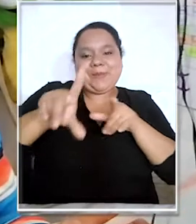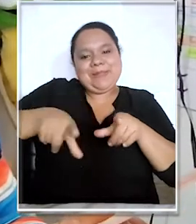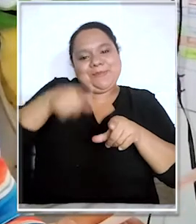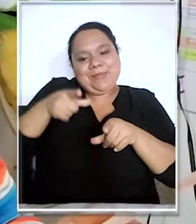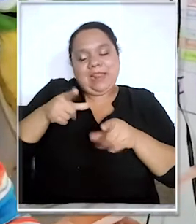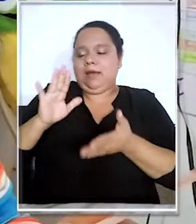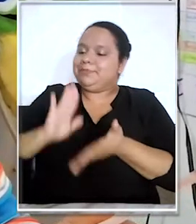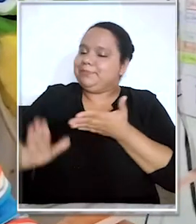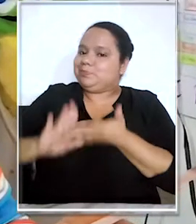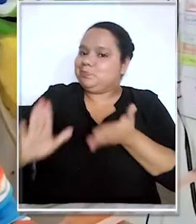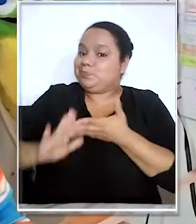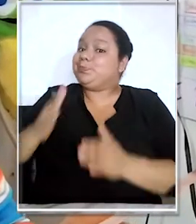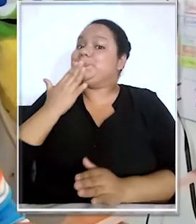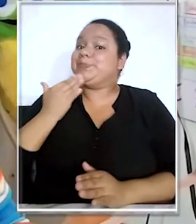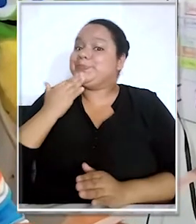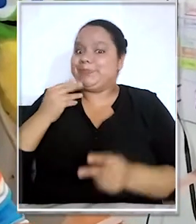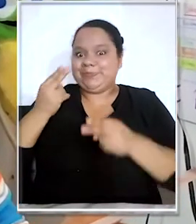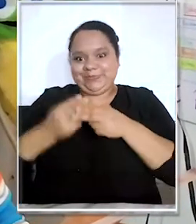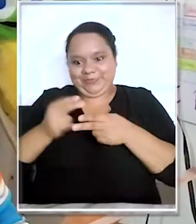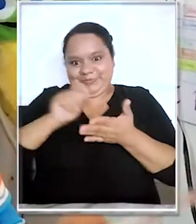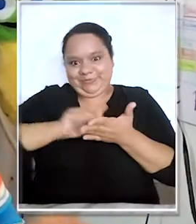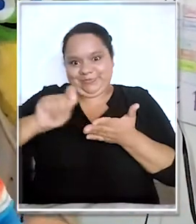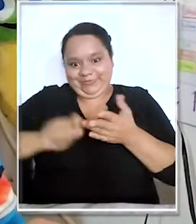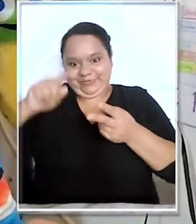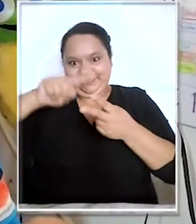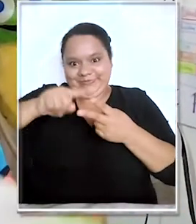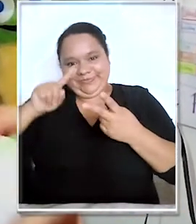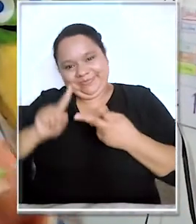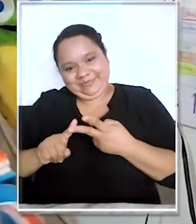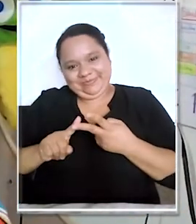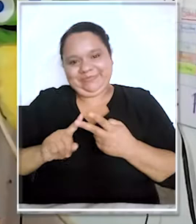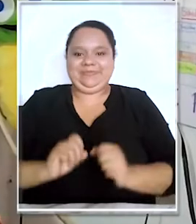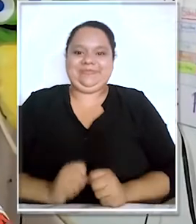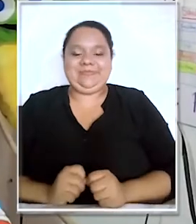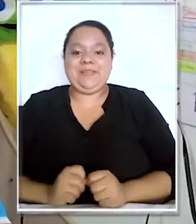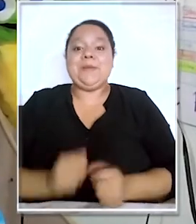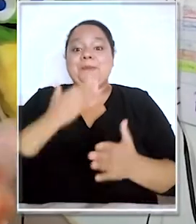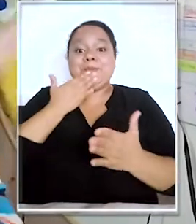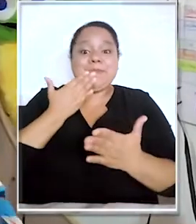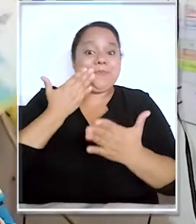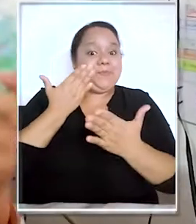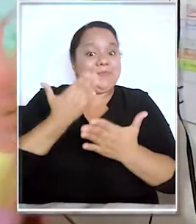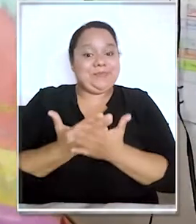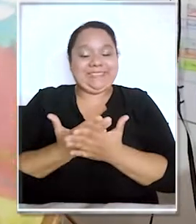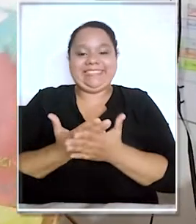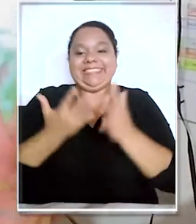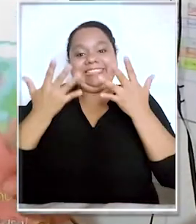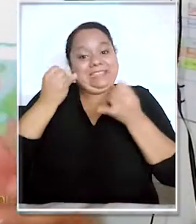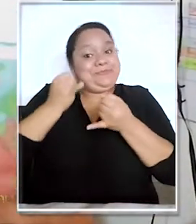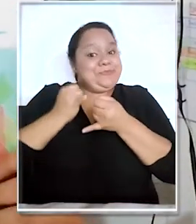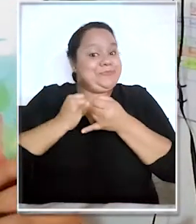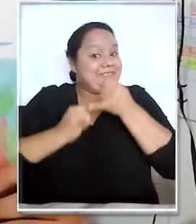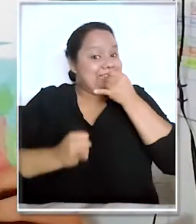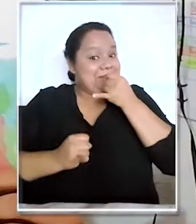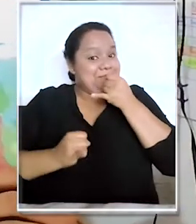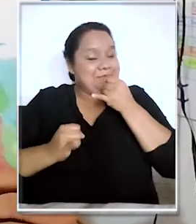azúcar. Dicho por Rosalina Quiroz, Raimunda Zavala. Bueno, niños, eso es lo que les quería compartir